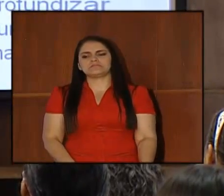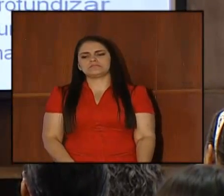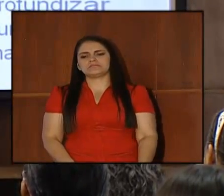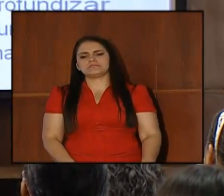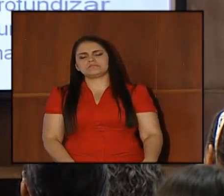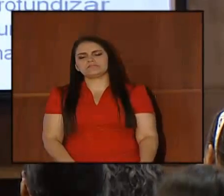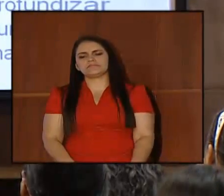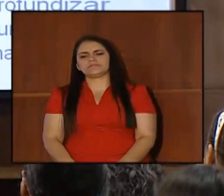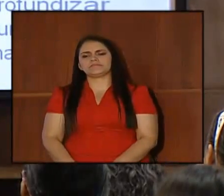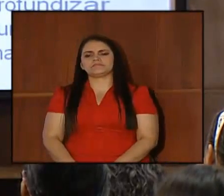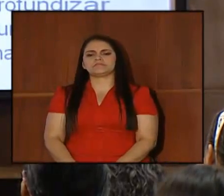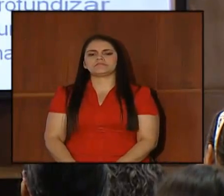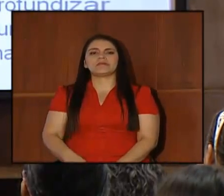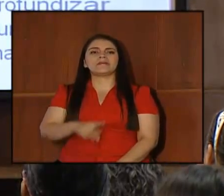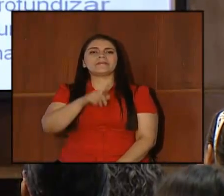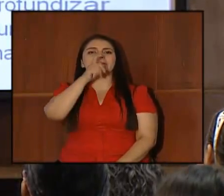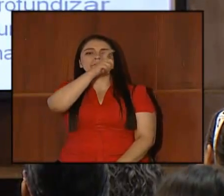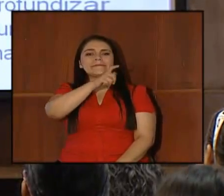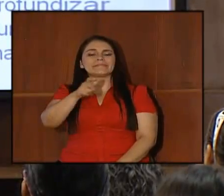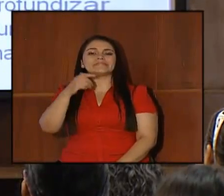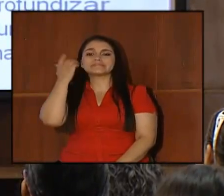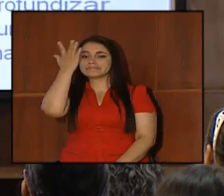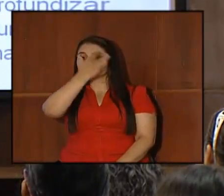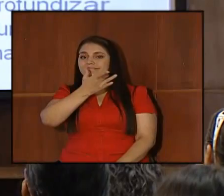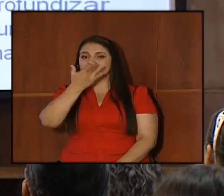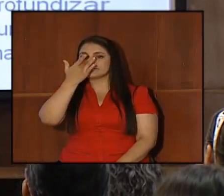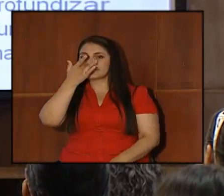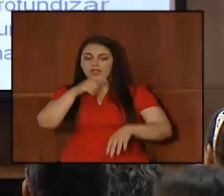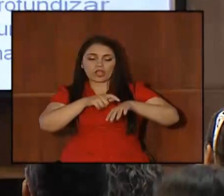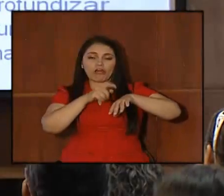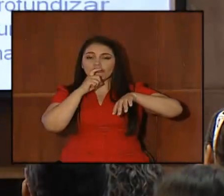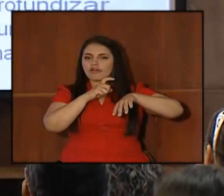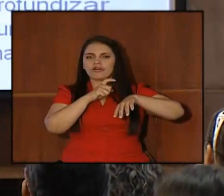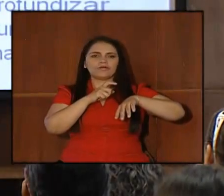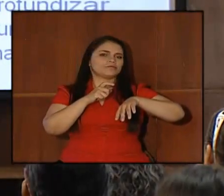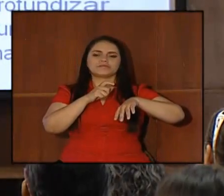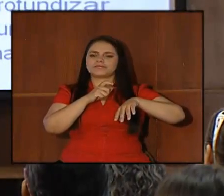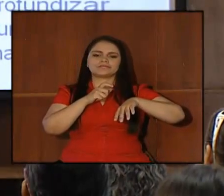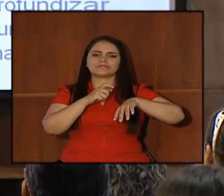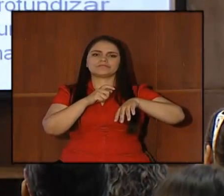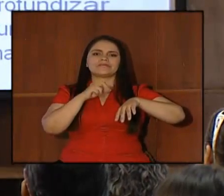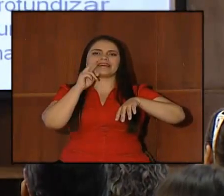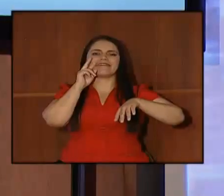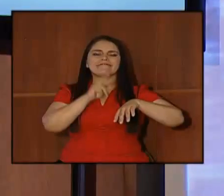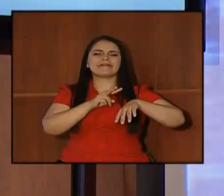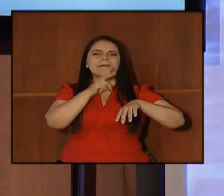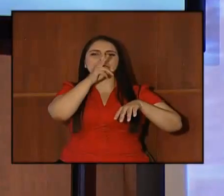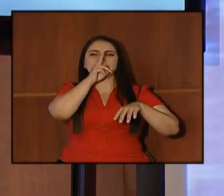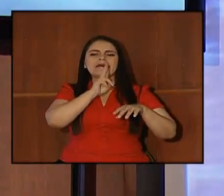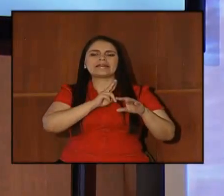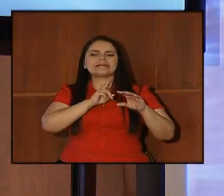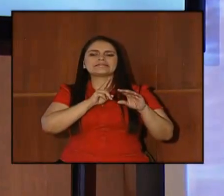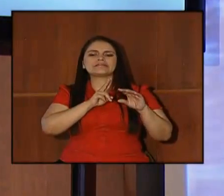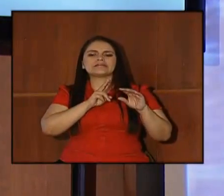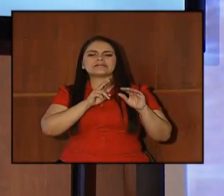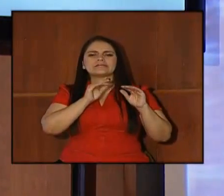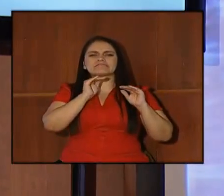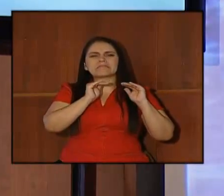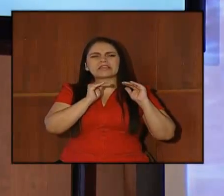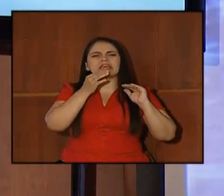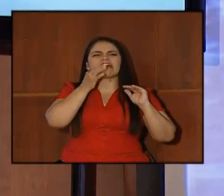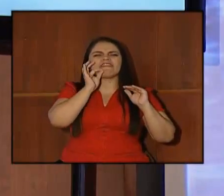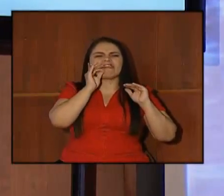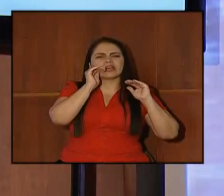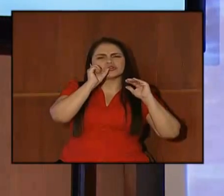de piel morena no se va a ver el enrojecimiento pues tan rojo, se va a ver o una pigmentación, un color un poquito más